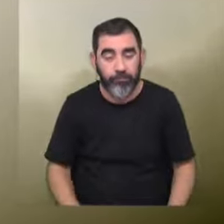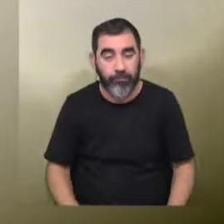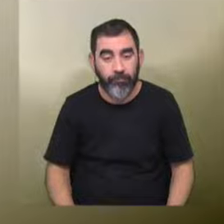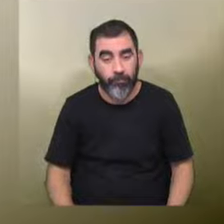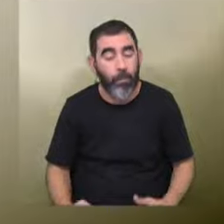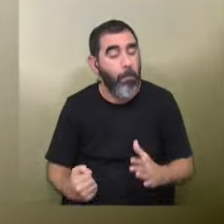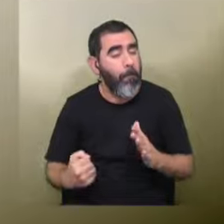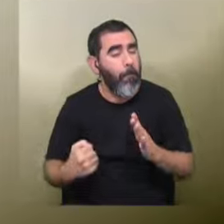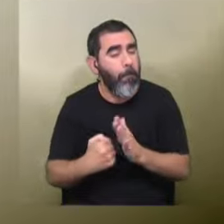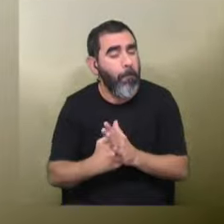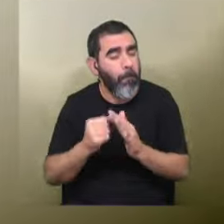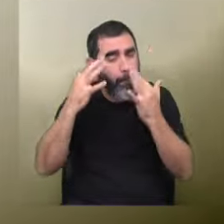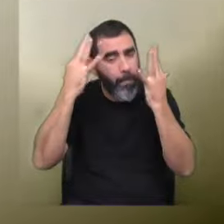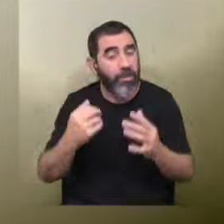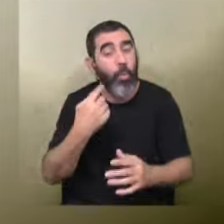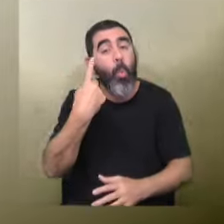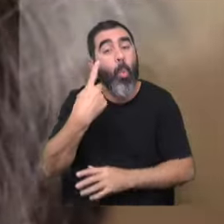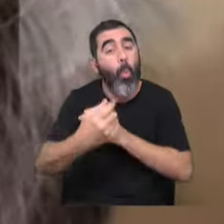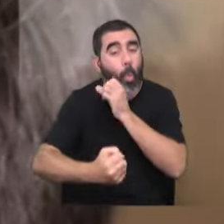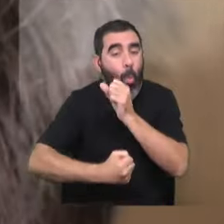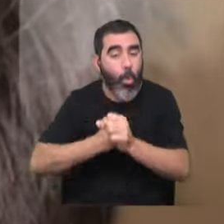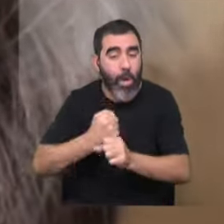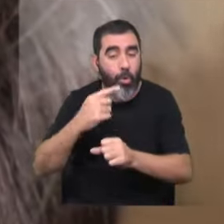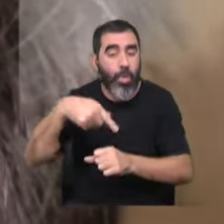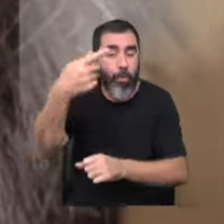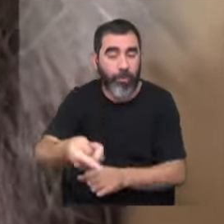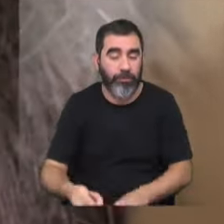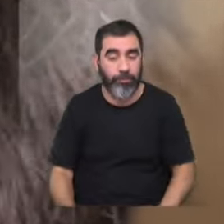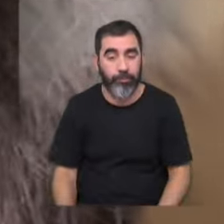el máximo esplendor al año.